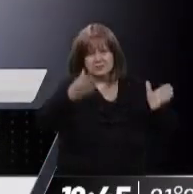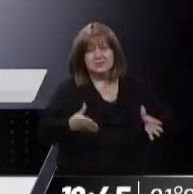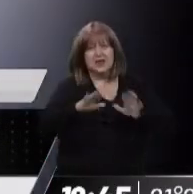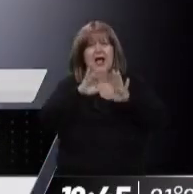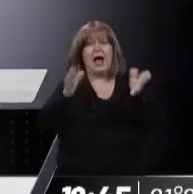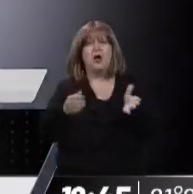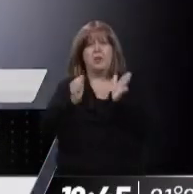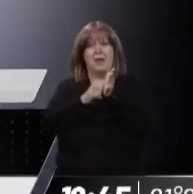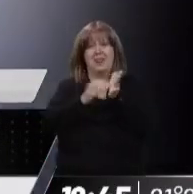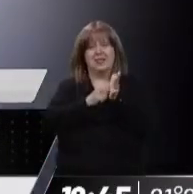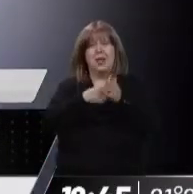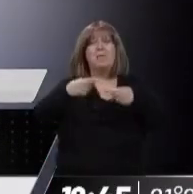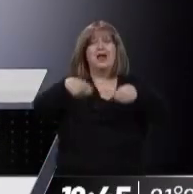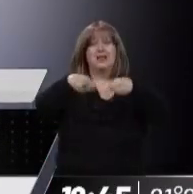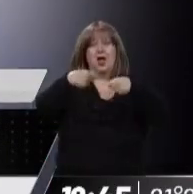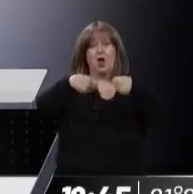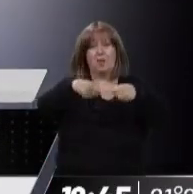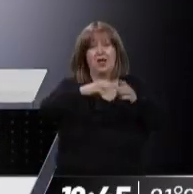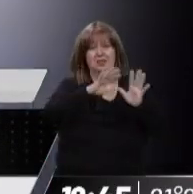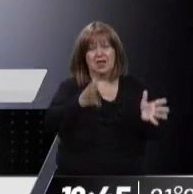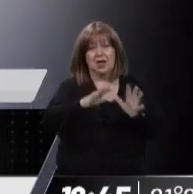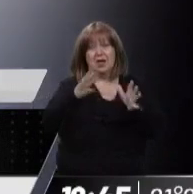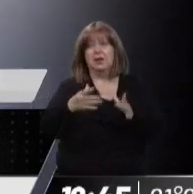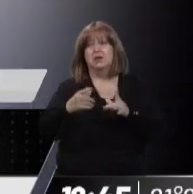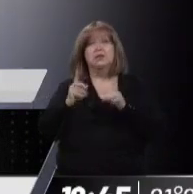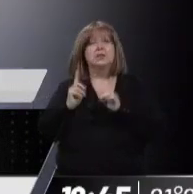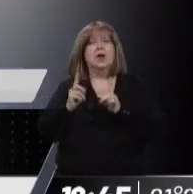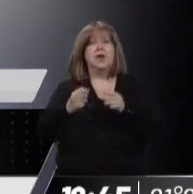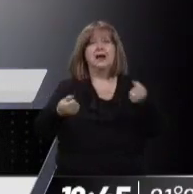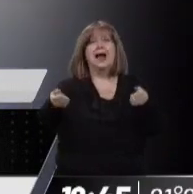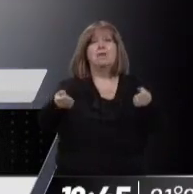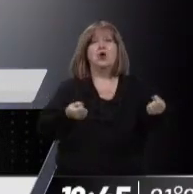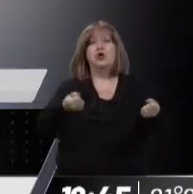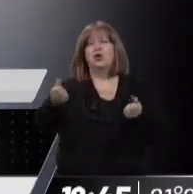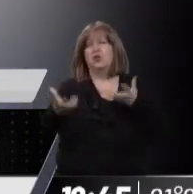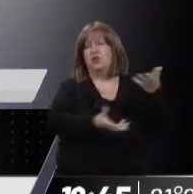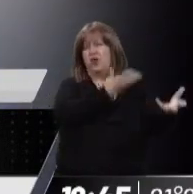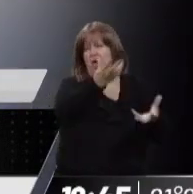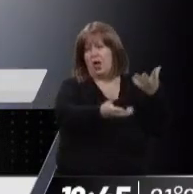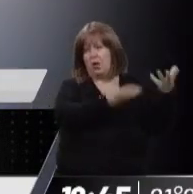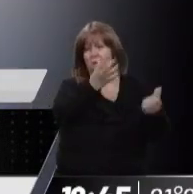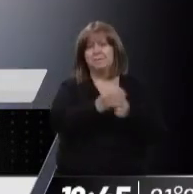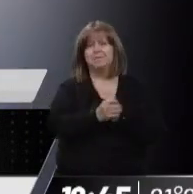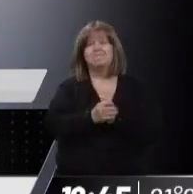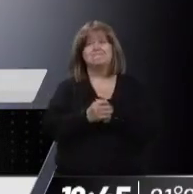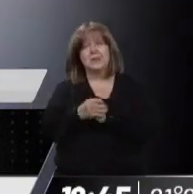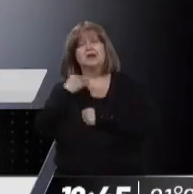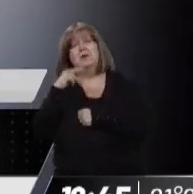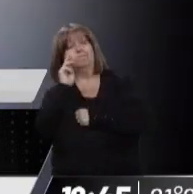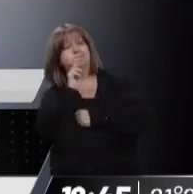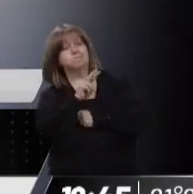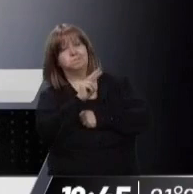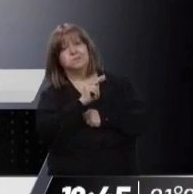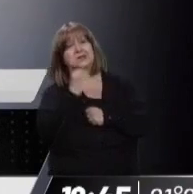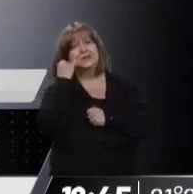cajones de plásticos. ¿Camión también? Muy importante un camión. Lo que se ve, que está dañado el galpón y